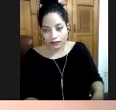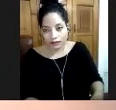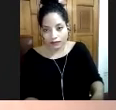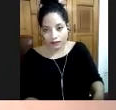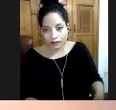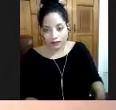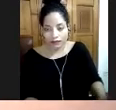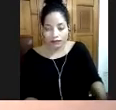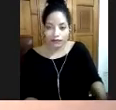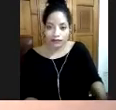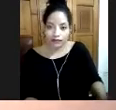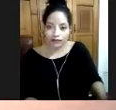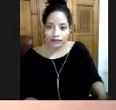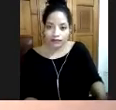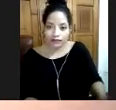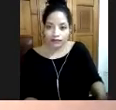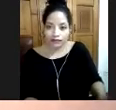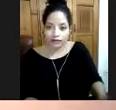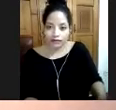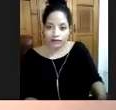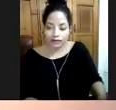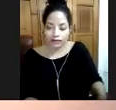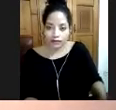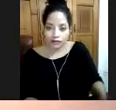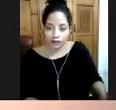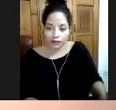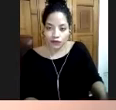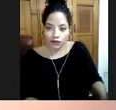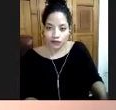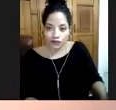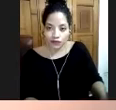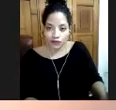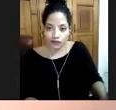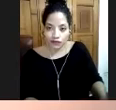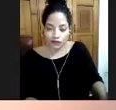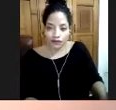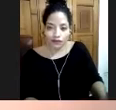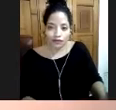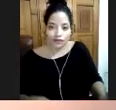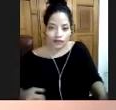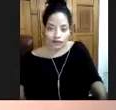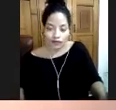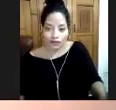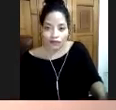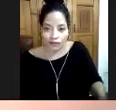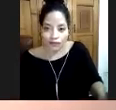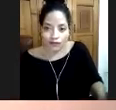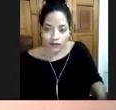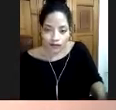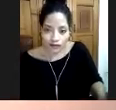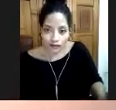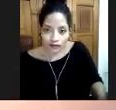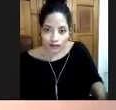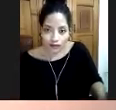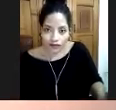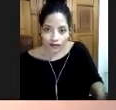proporcionando el gobierno. Pueden ser los medios de comunicación, en la televisión, cuando hay ciertos maestros que se presentan a